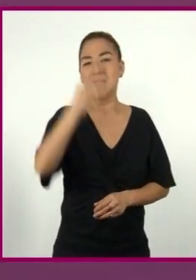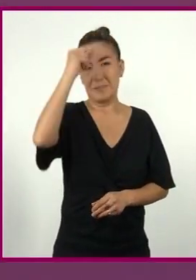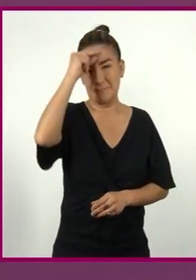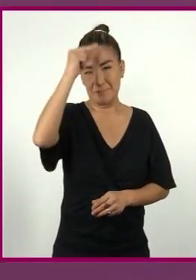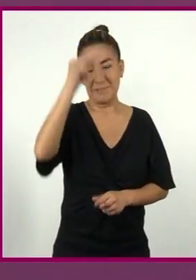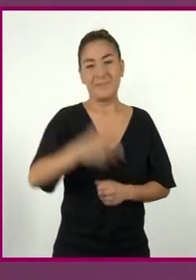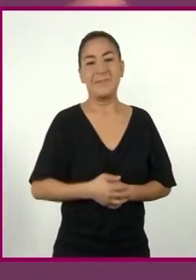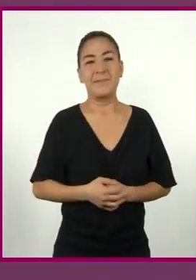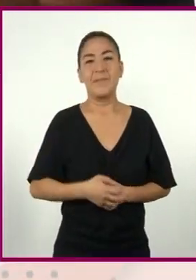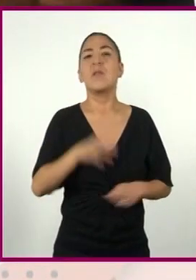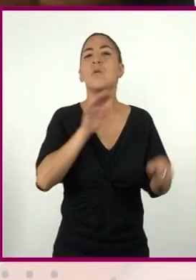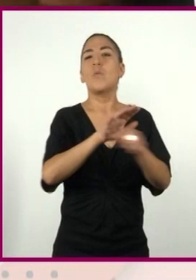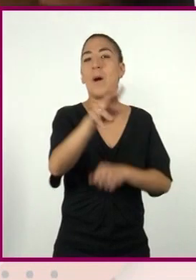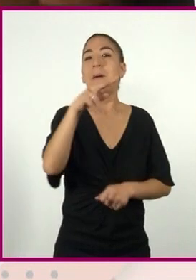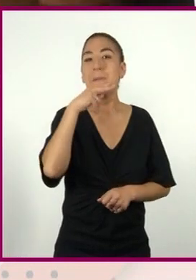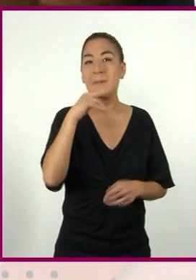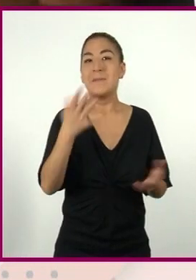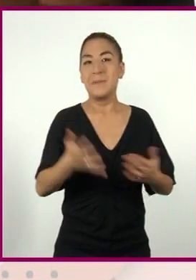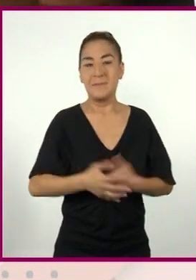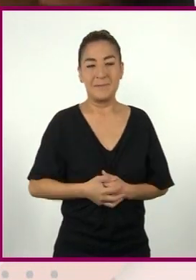los verbos fueron